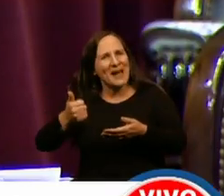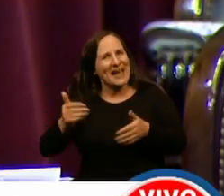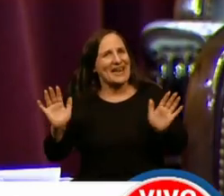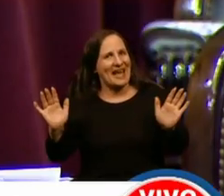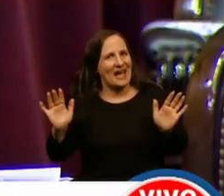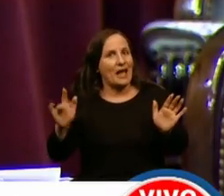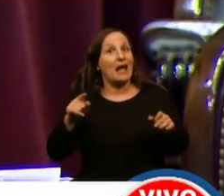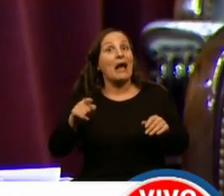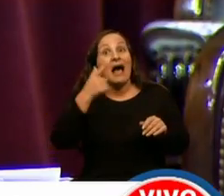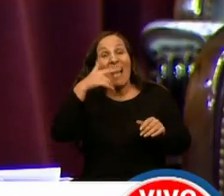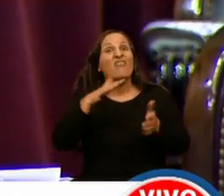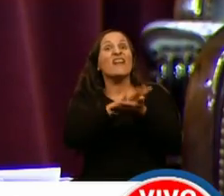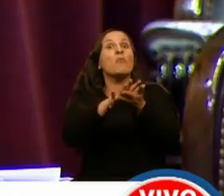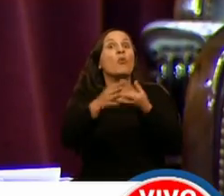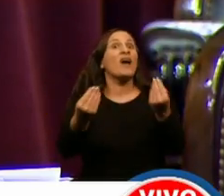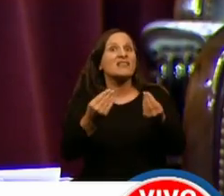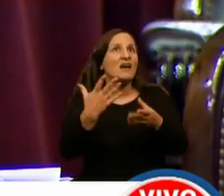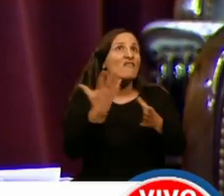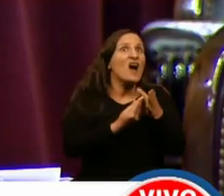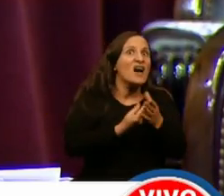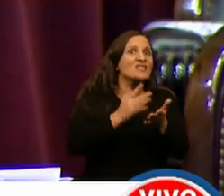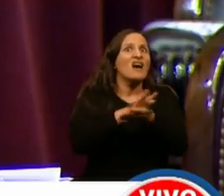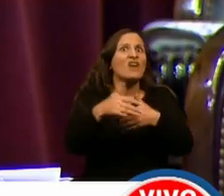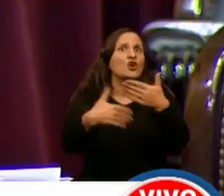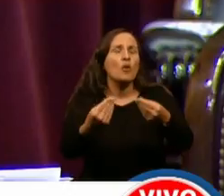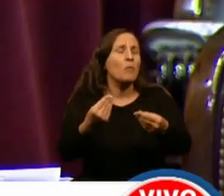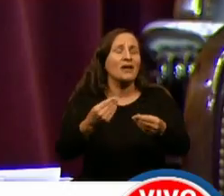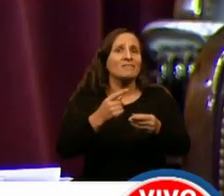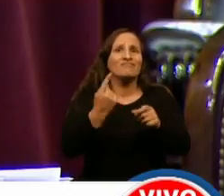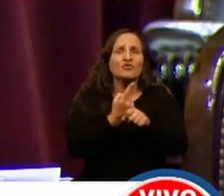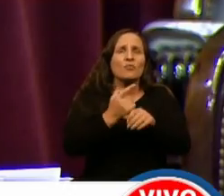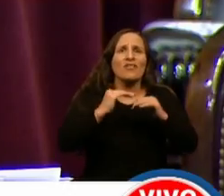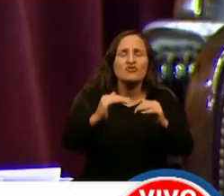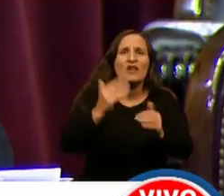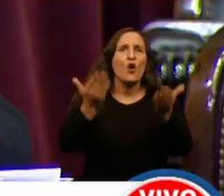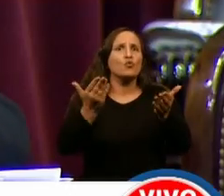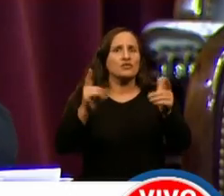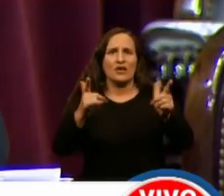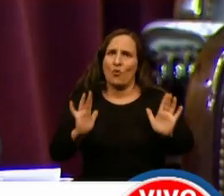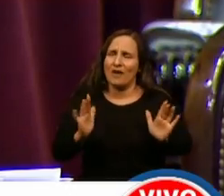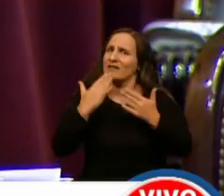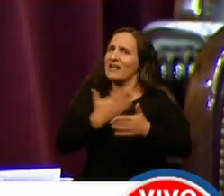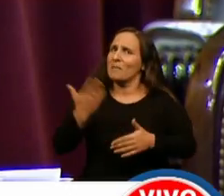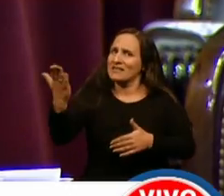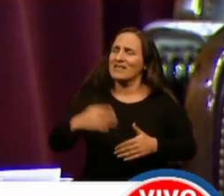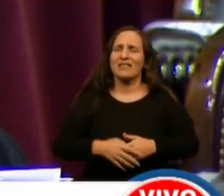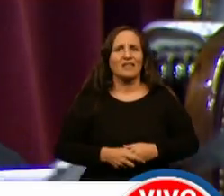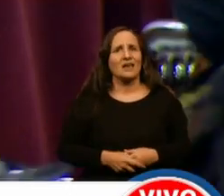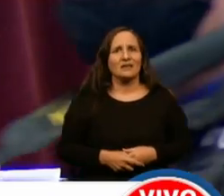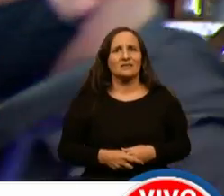qué le vamos a tener que corregirlo prontamente porque no es viable y porque no es justo gracias señor presidente